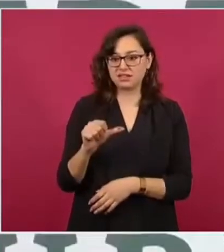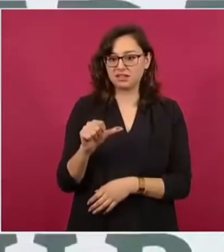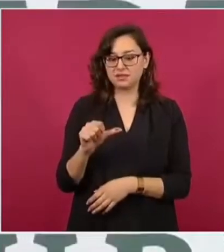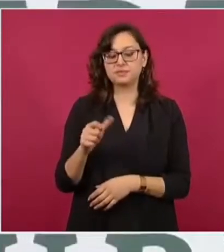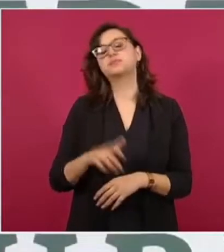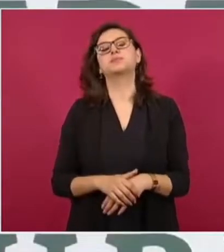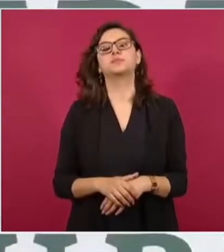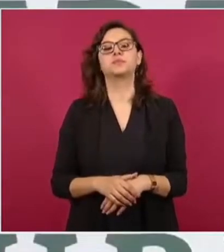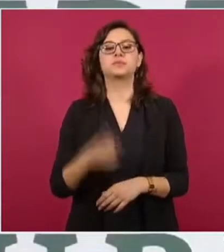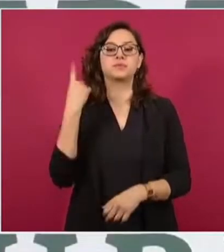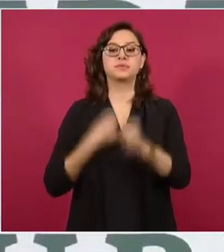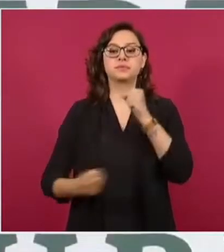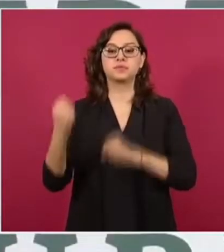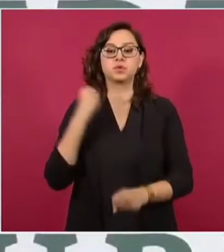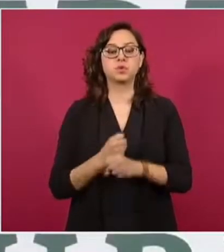de